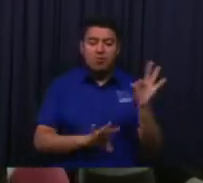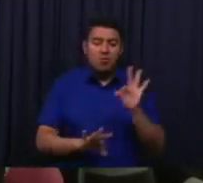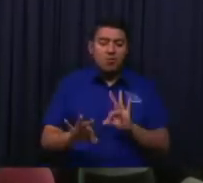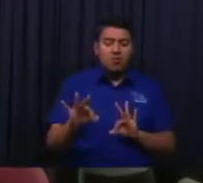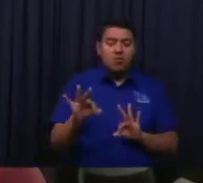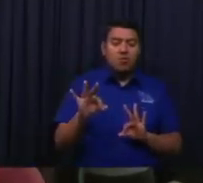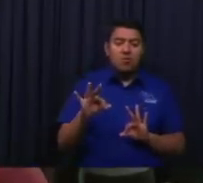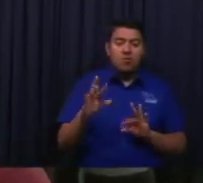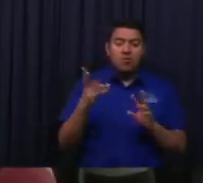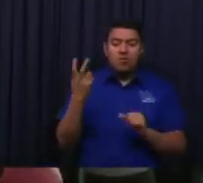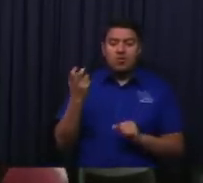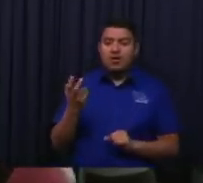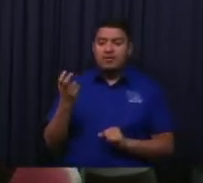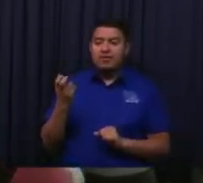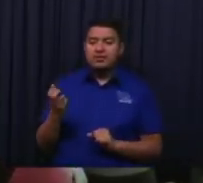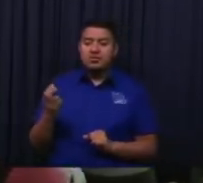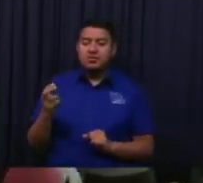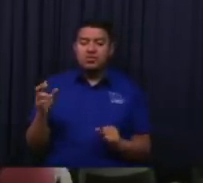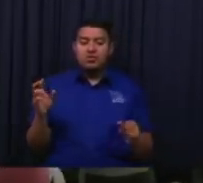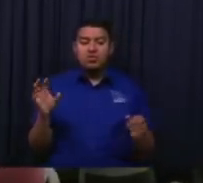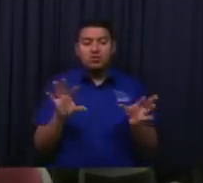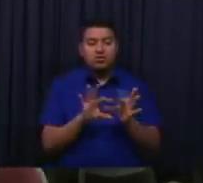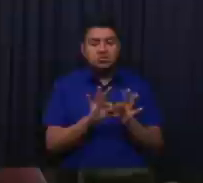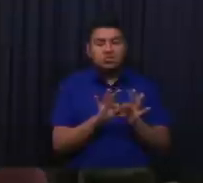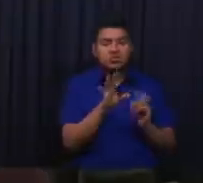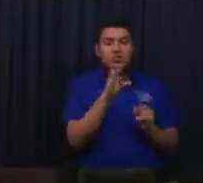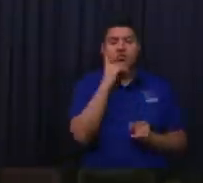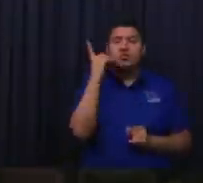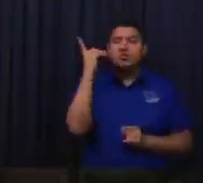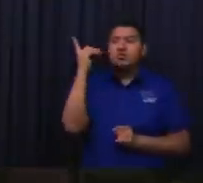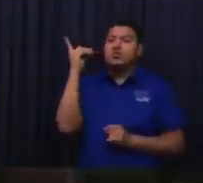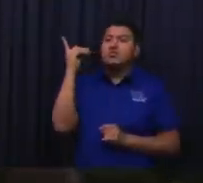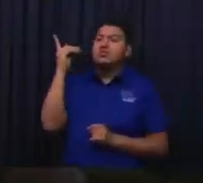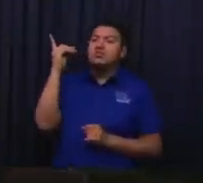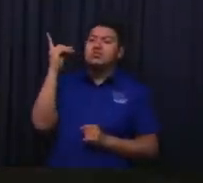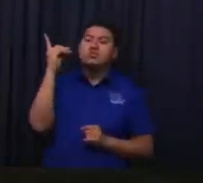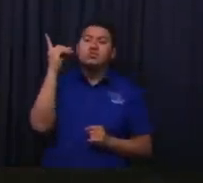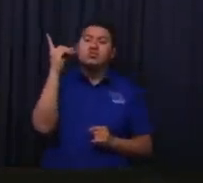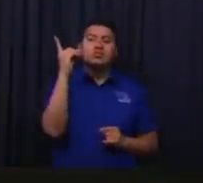familias, tocando personas, tocando familias.